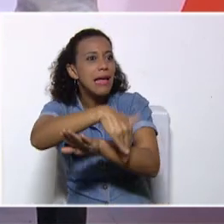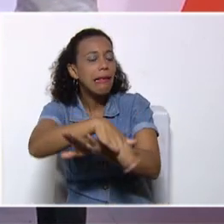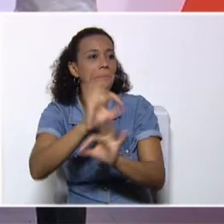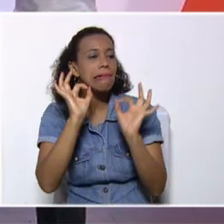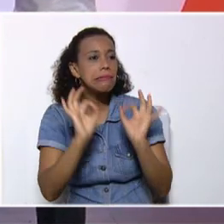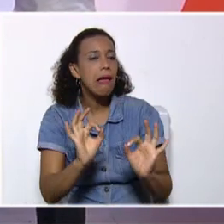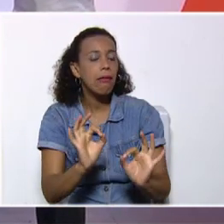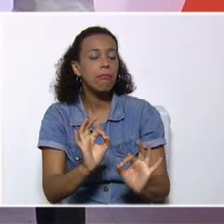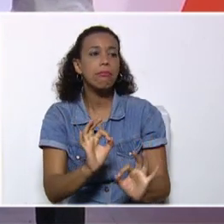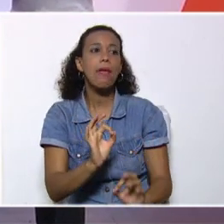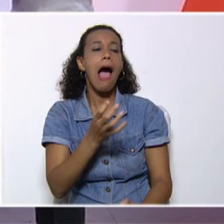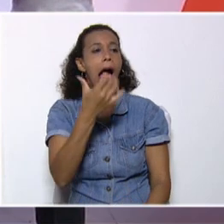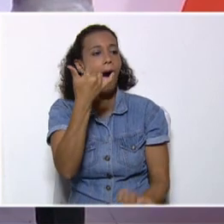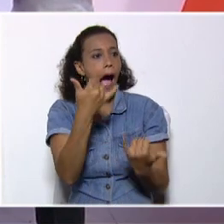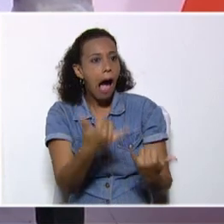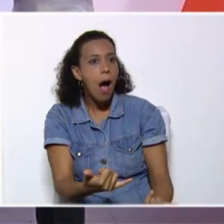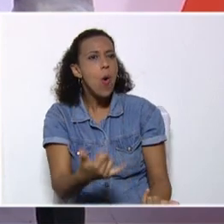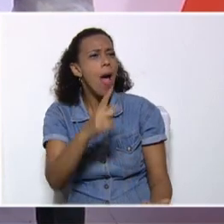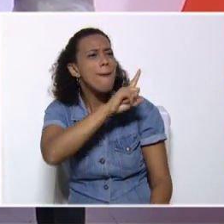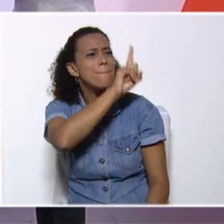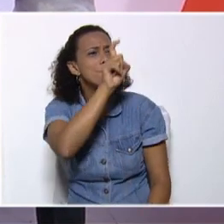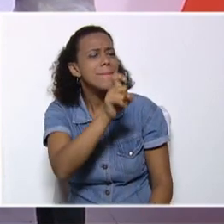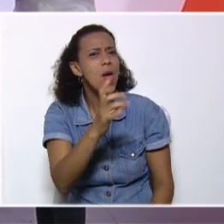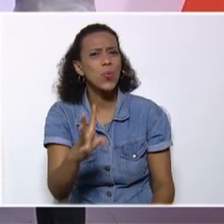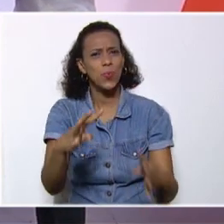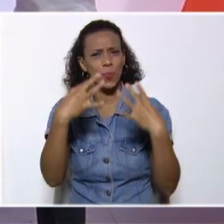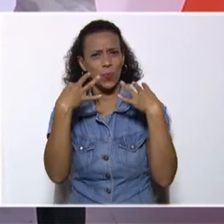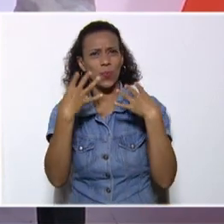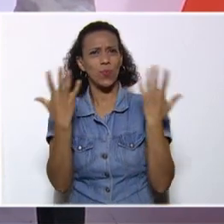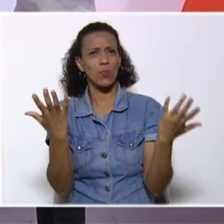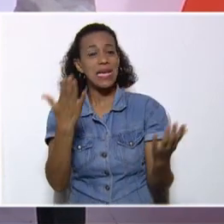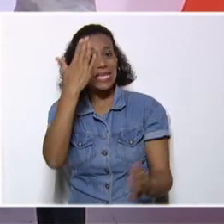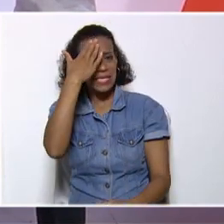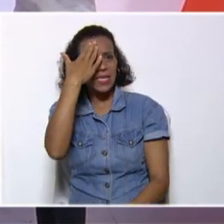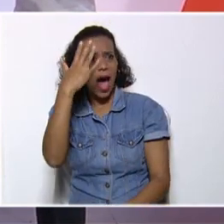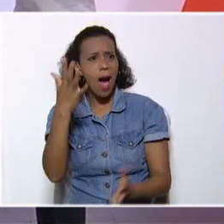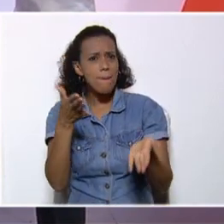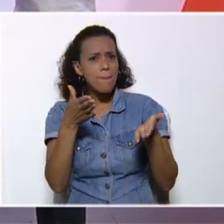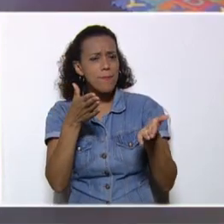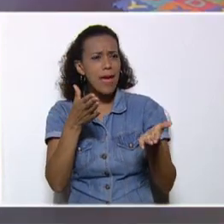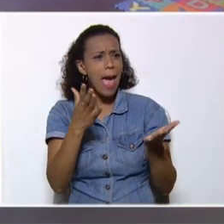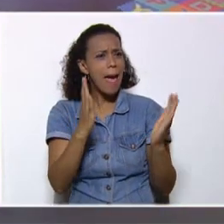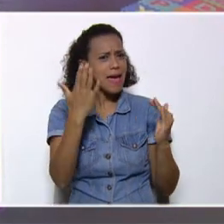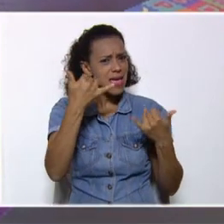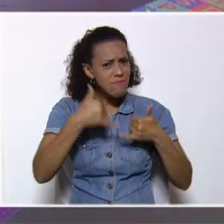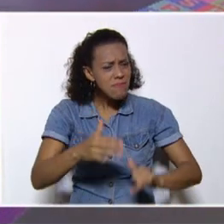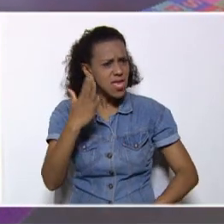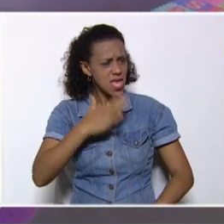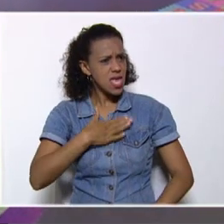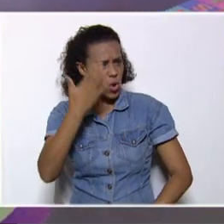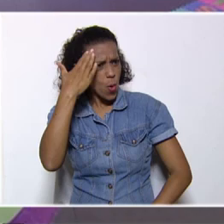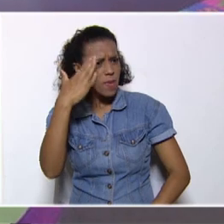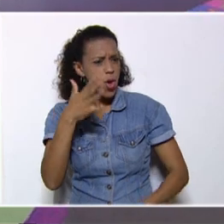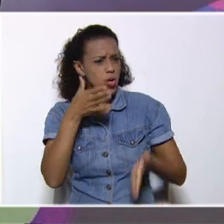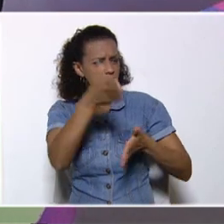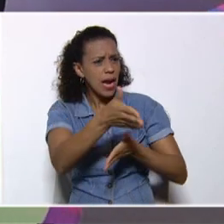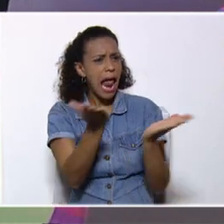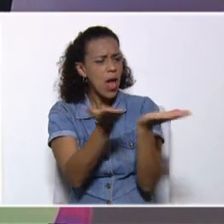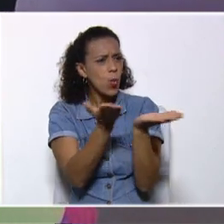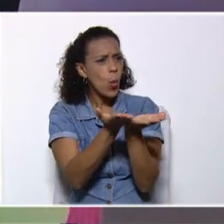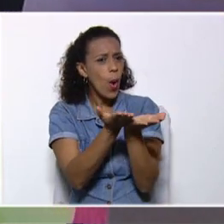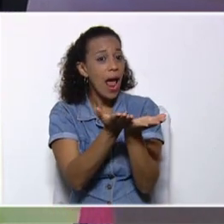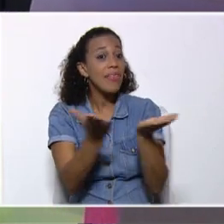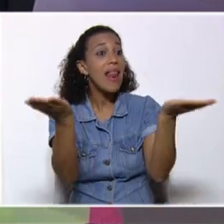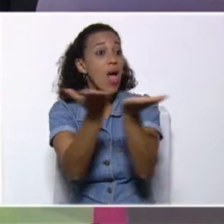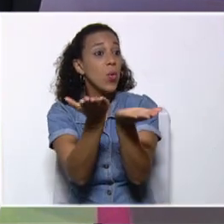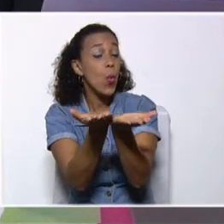dirección exacta. Ahora también cabe preguntarnos, ¿saben nuestros hijos cómo llegar a la escuela? ¿O saben cómo llegar de